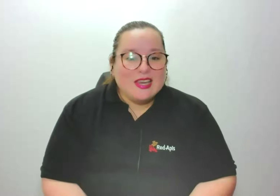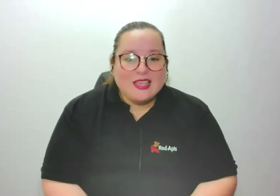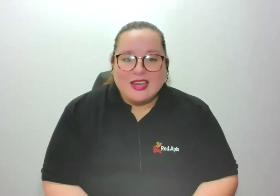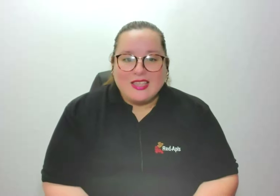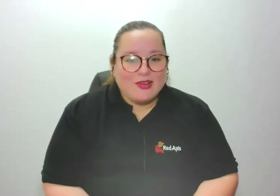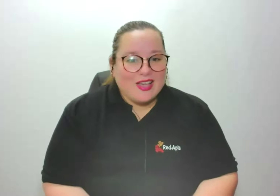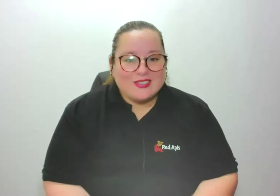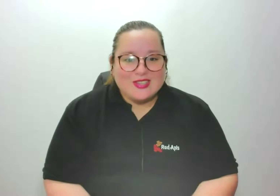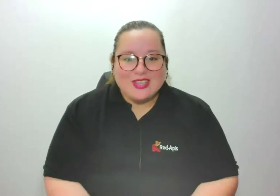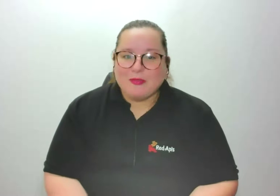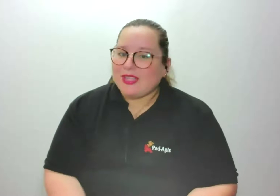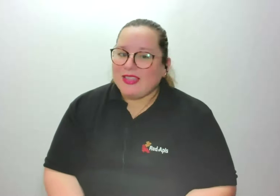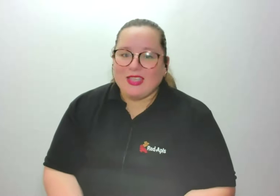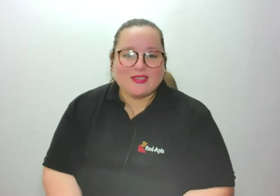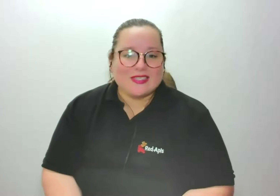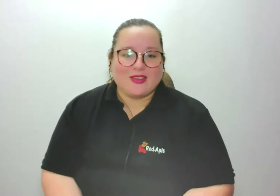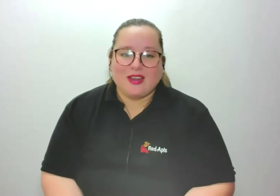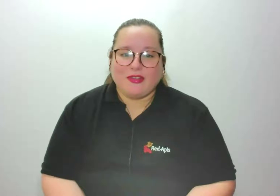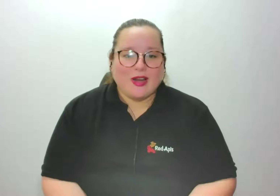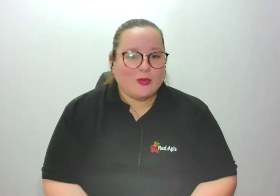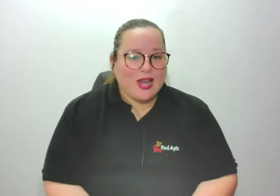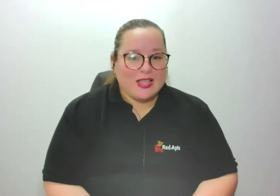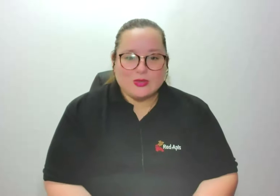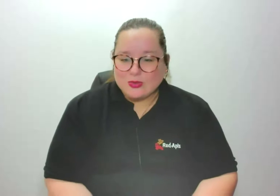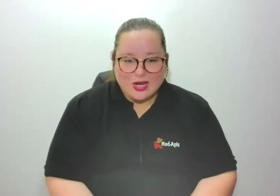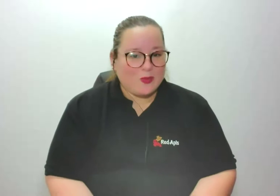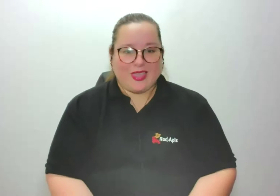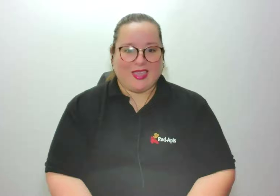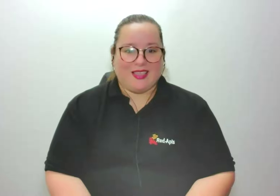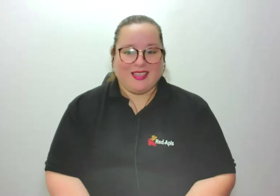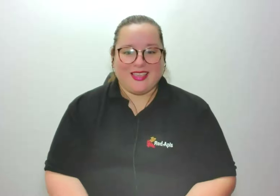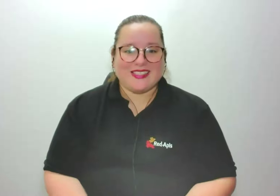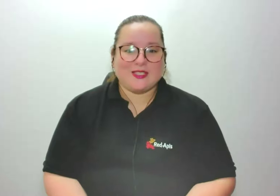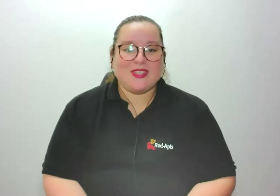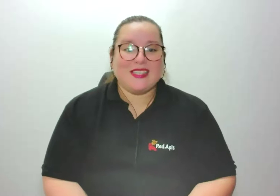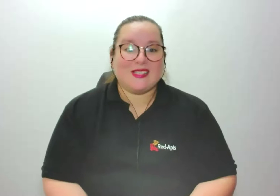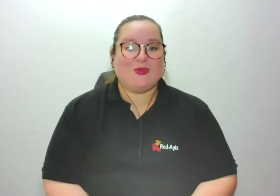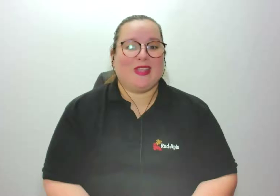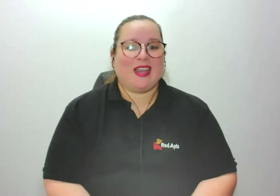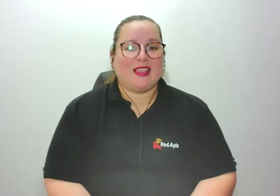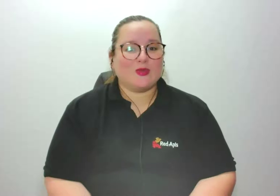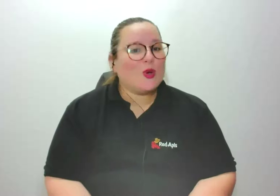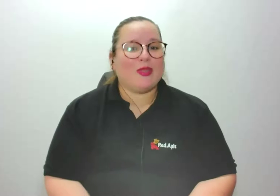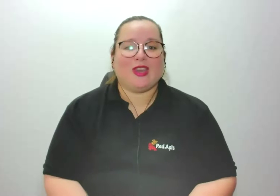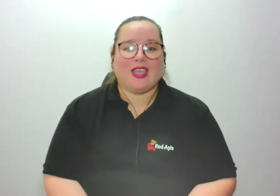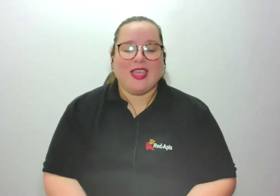No decirles que están equivocados, sino que es importante que ellos se desarrollen en forma natural, en su lenguaje, que se expresen de su manera, de sus